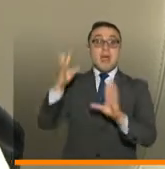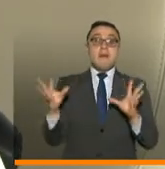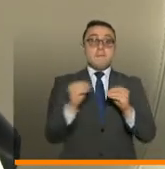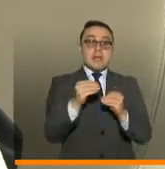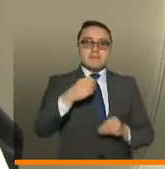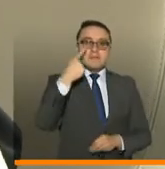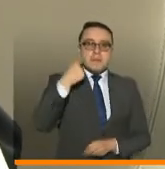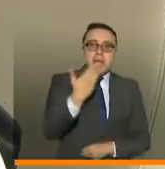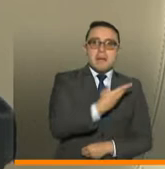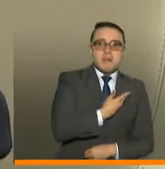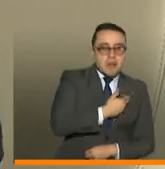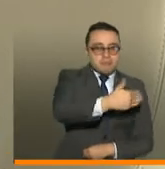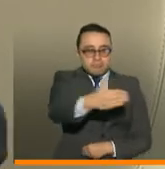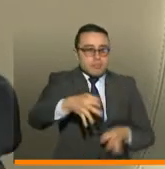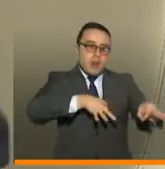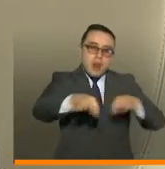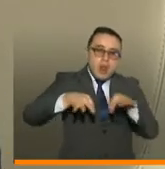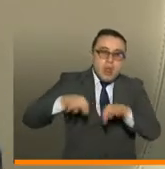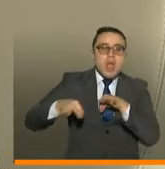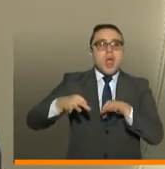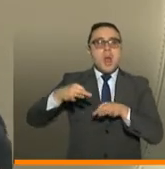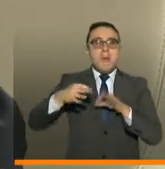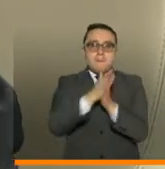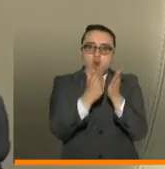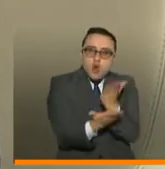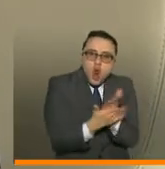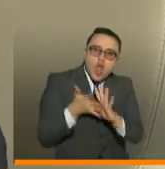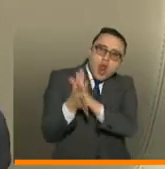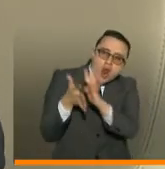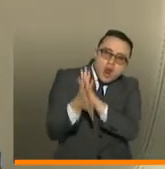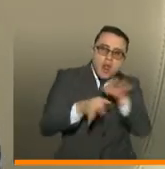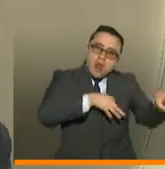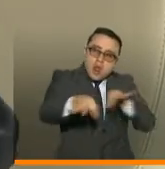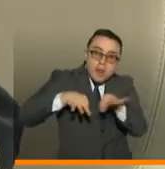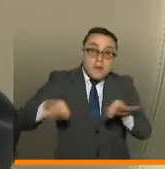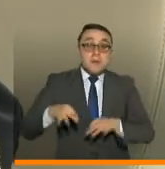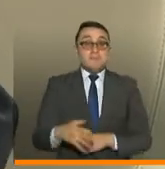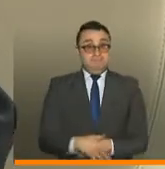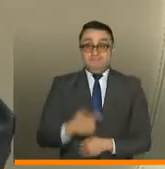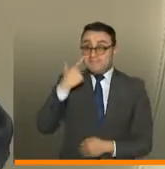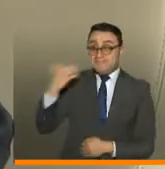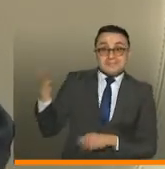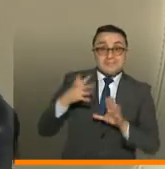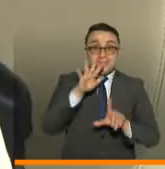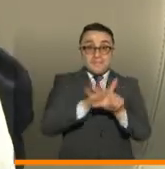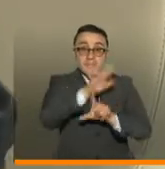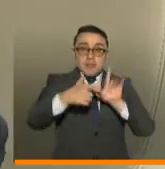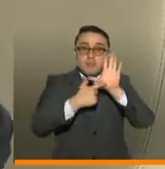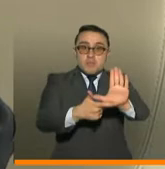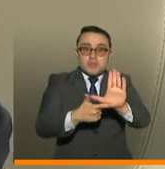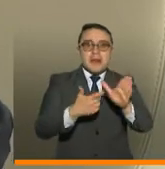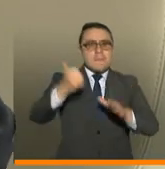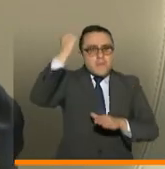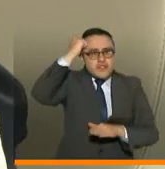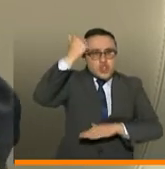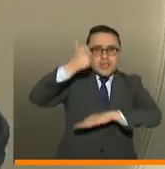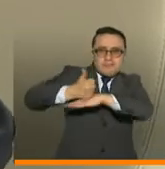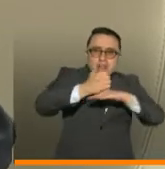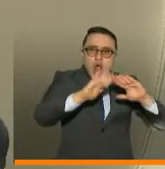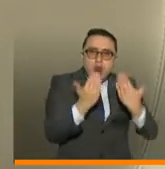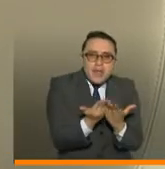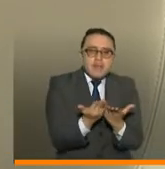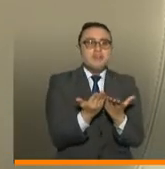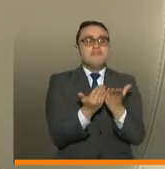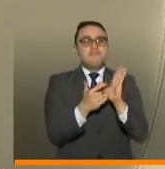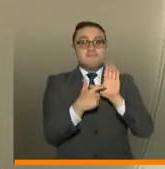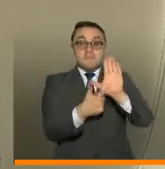todos los protocolos de bioseguridad. Y como van a ver en el siguiente video, rectores, maestros, mostrando que sí se puede y que debemos hacerlo y que es muy